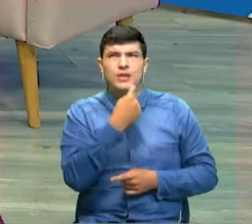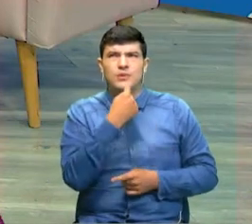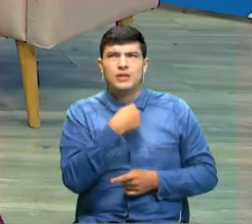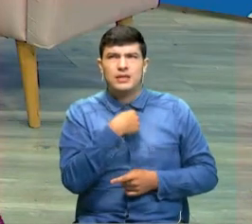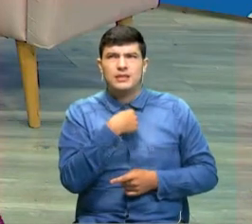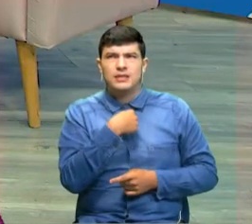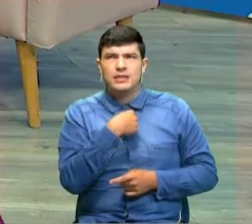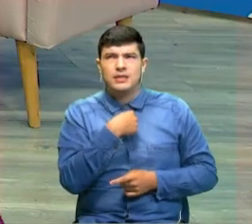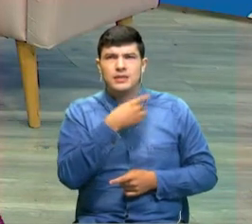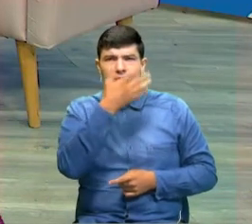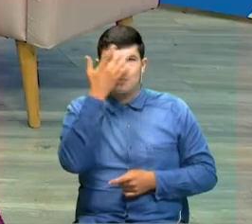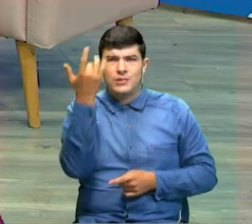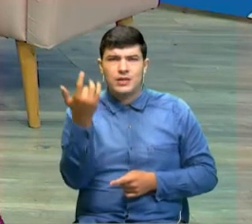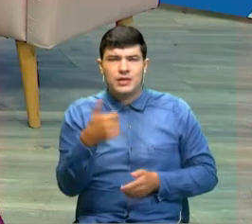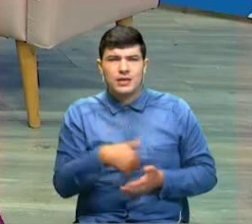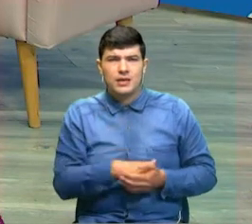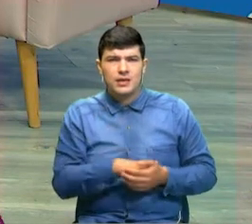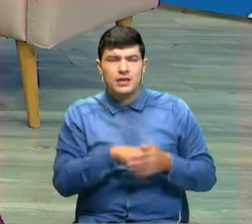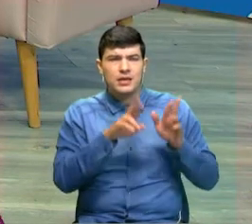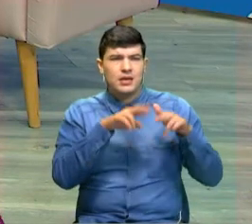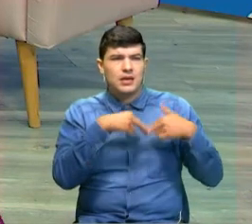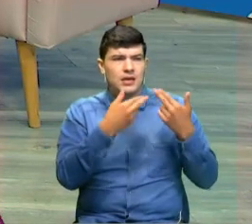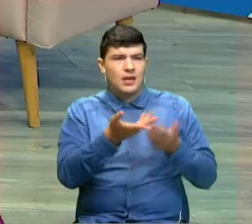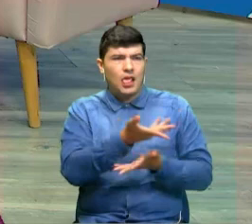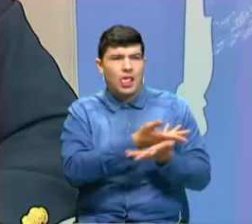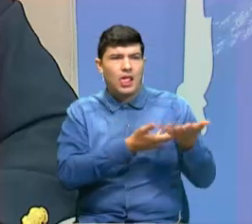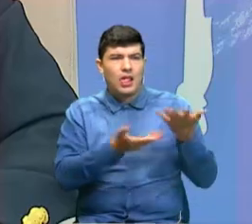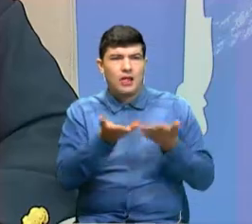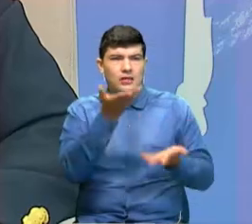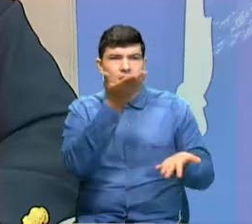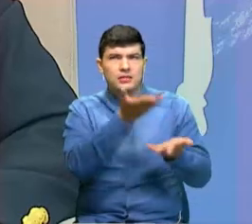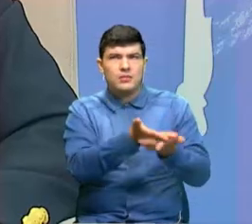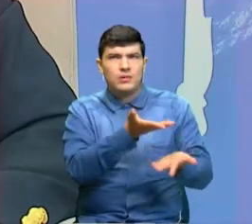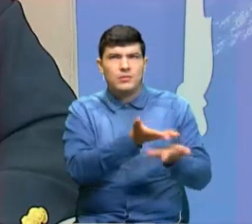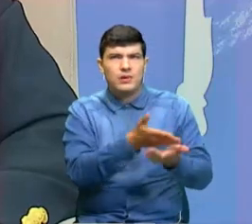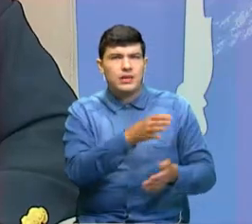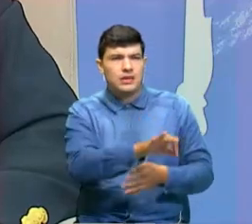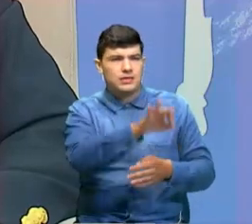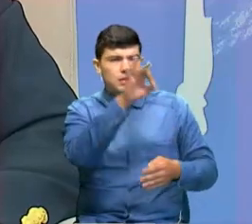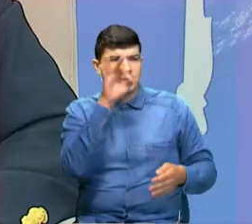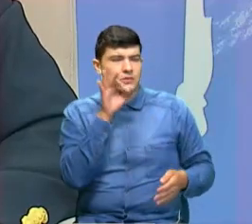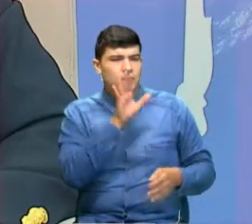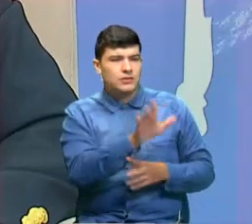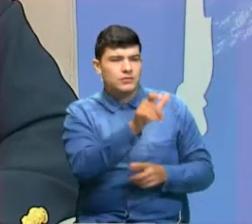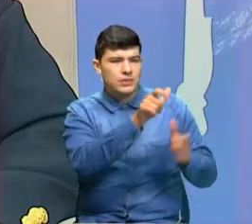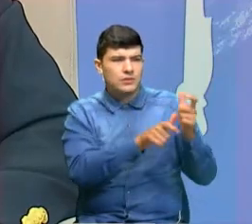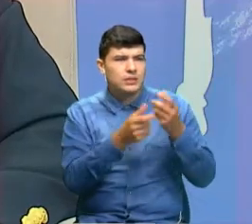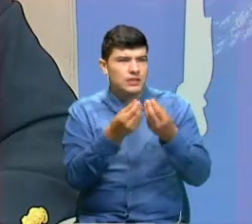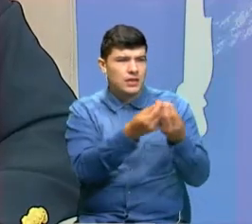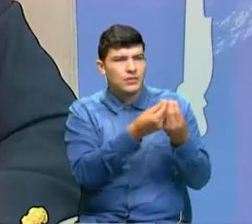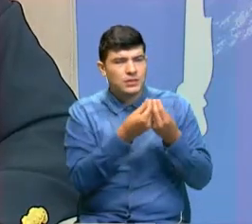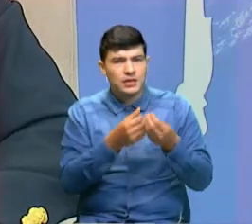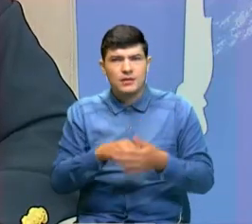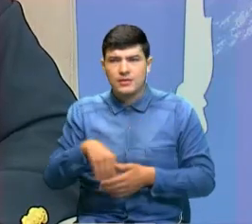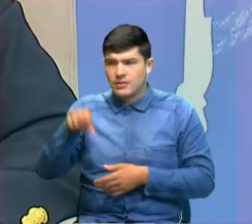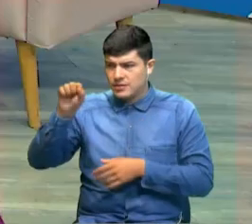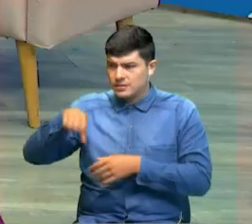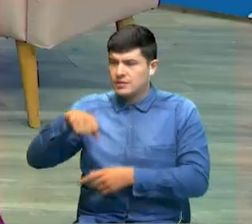nos plantean, porque finalmente en la asamblea es que se proponen y se eligen a estos miembros del consejo. Es que